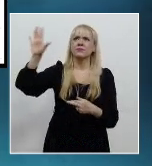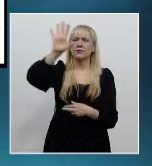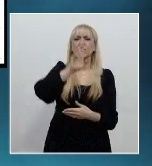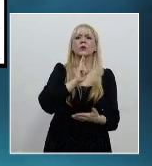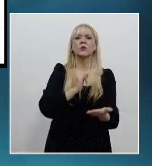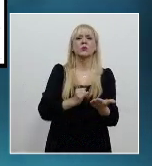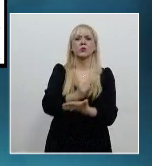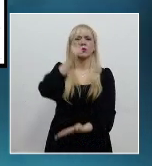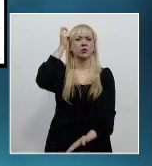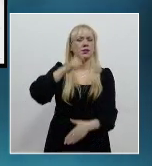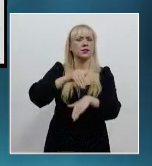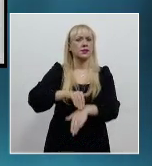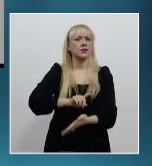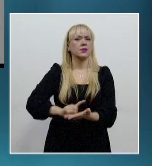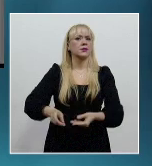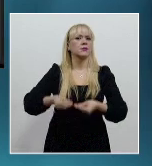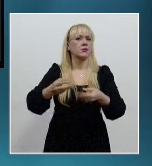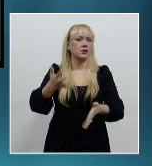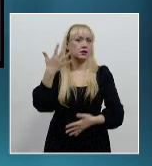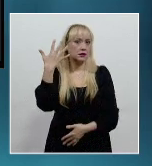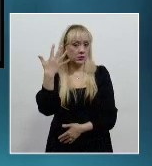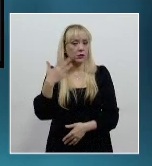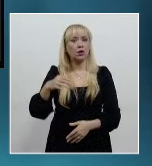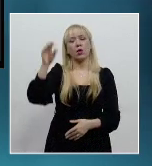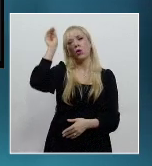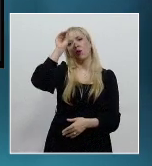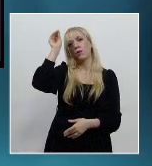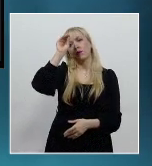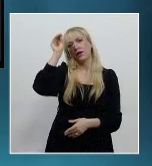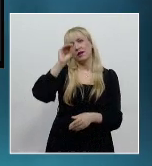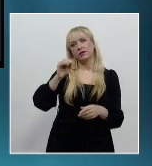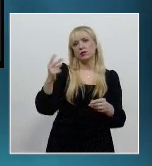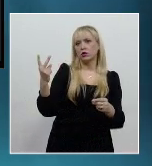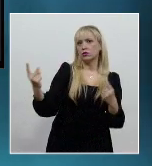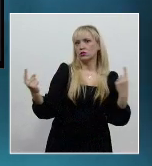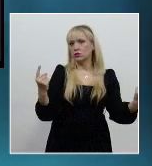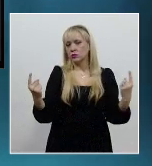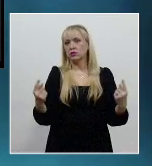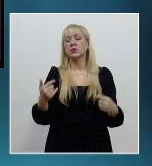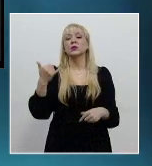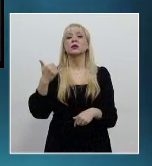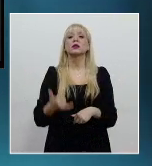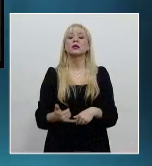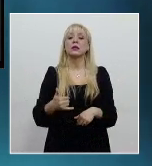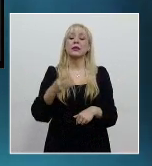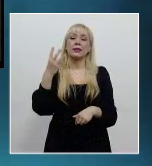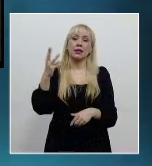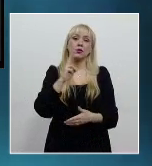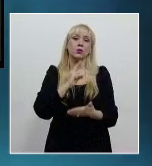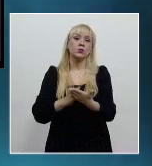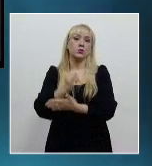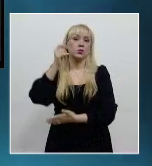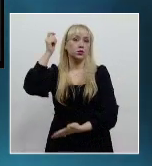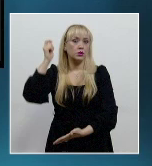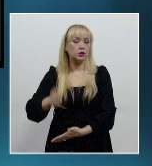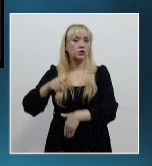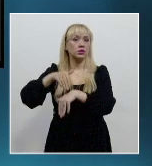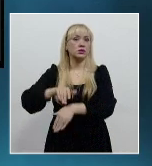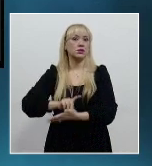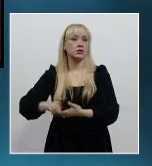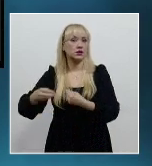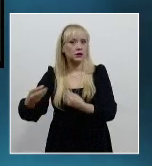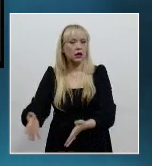tesis aisladas, y de tribunales colegiados 3 jurisprudencias y 17 tesis aisladas que abordan